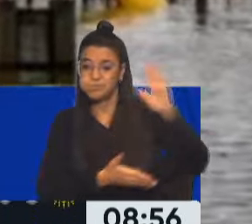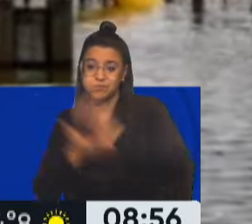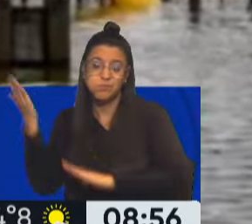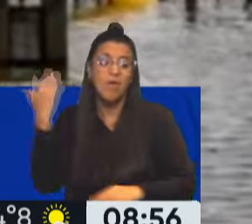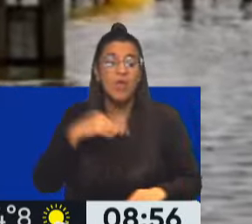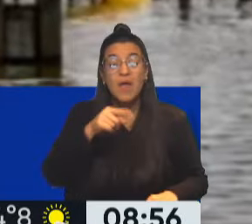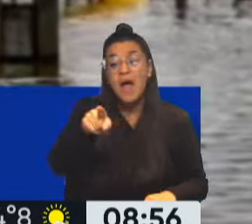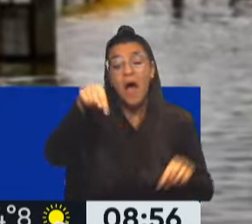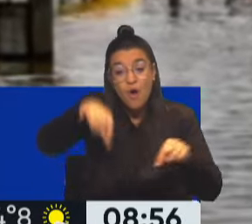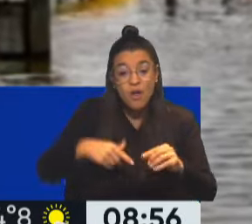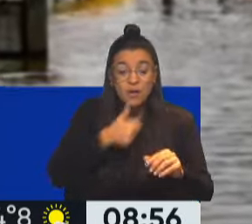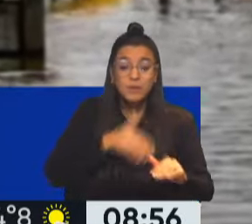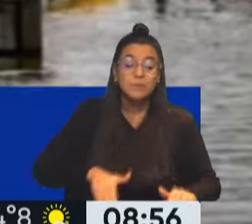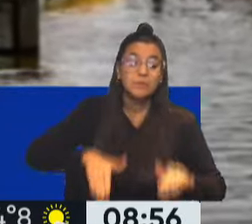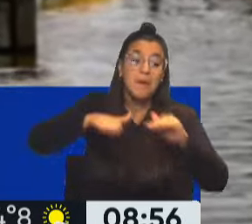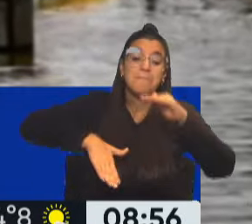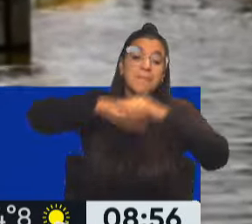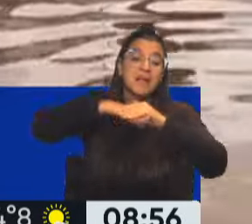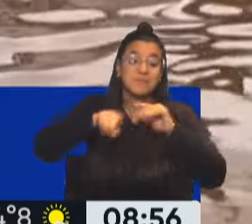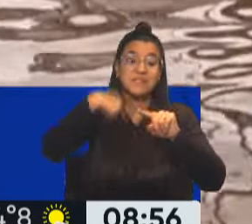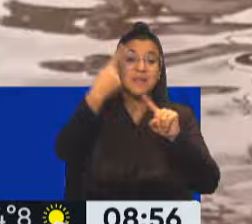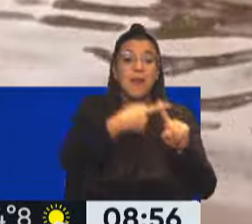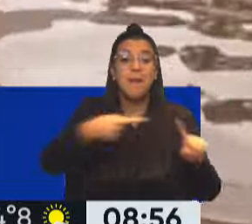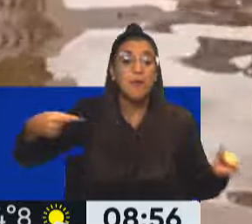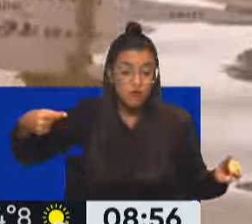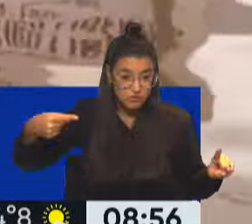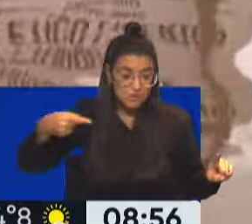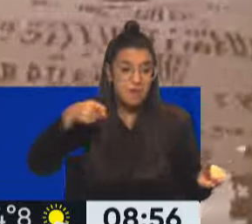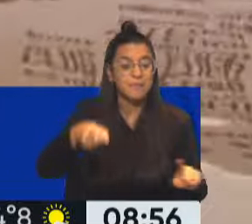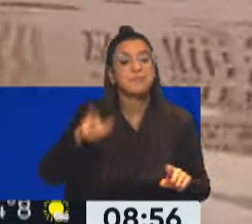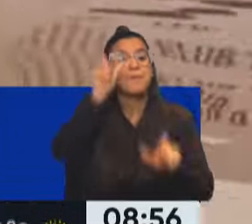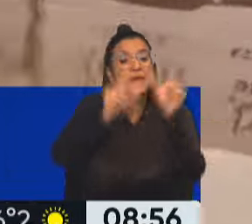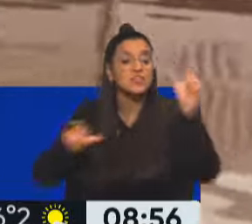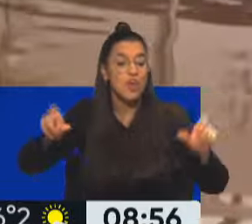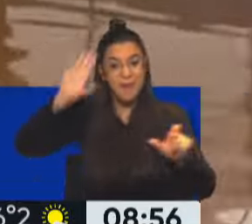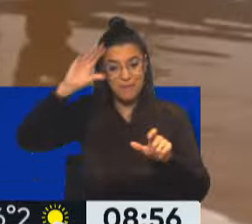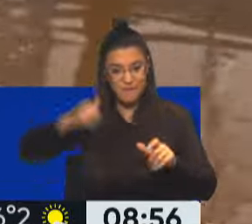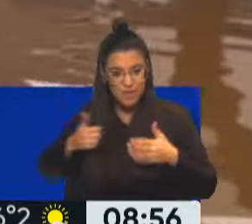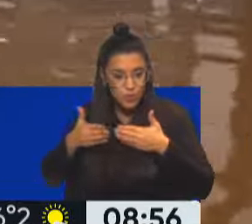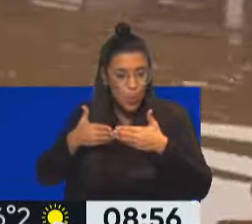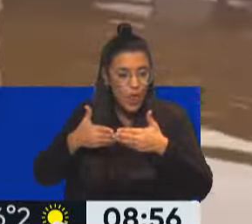que el nivel del agua alcance su pico máximo durante la semana próxima. El personal de prefectura fue